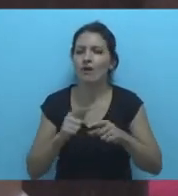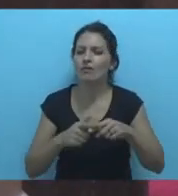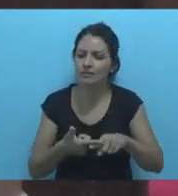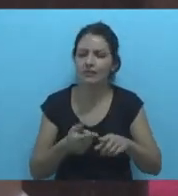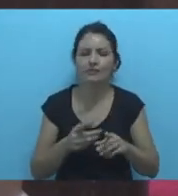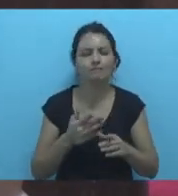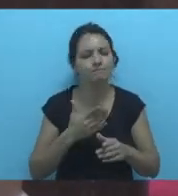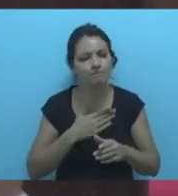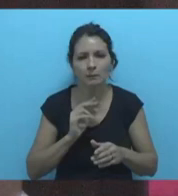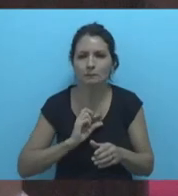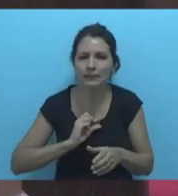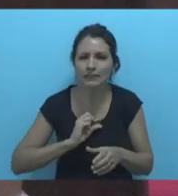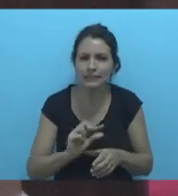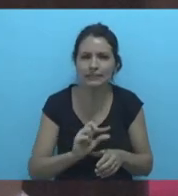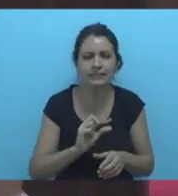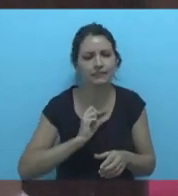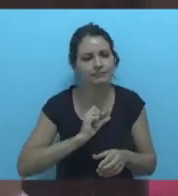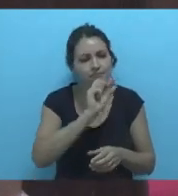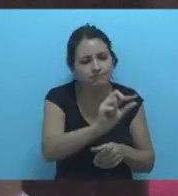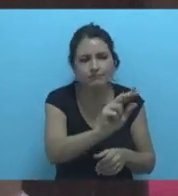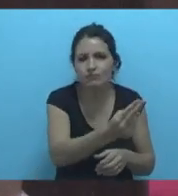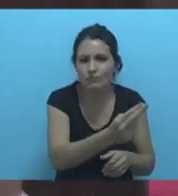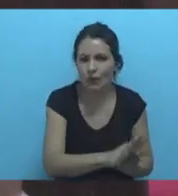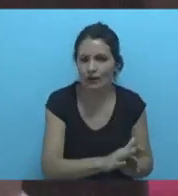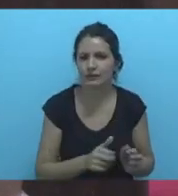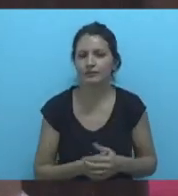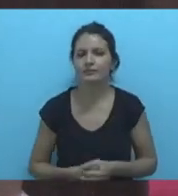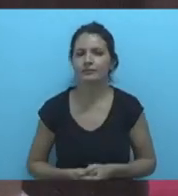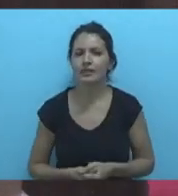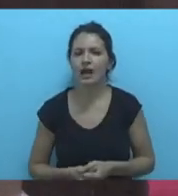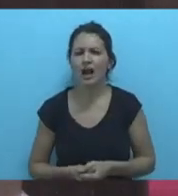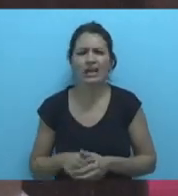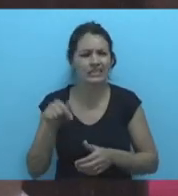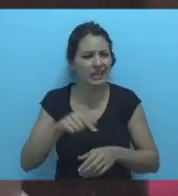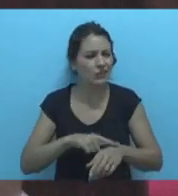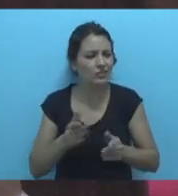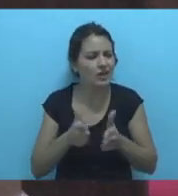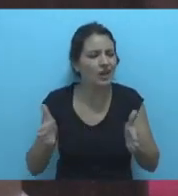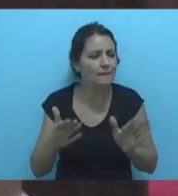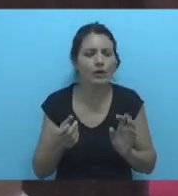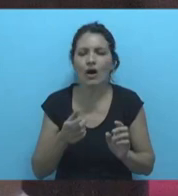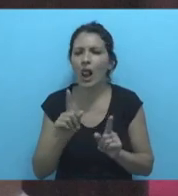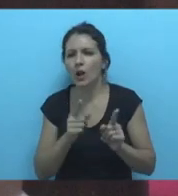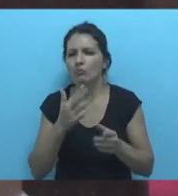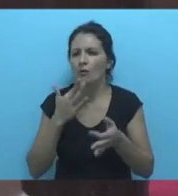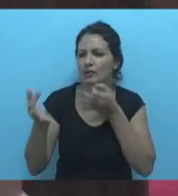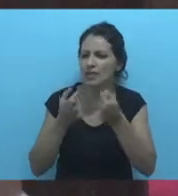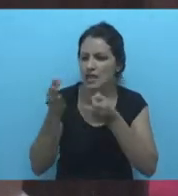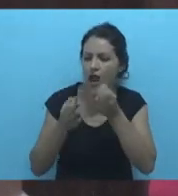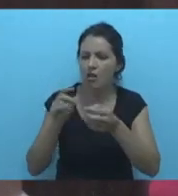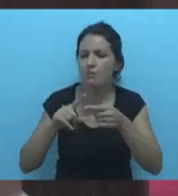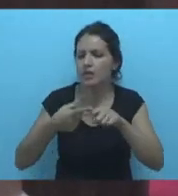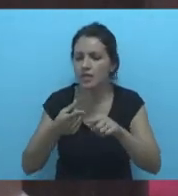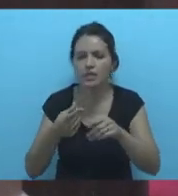Porque en tiempos donde muchas veces los diálogos políticos se dan a través de la tele o a través